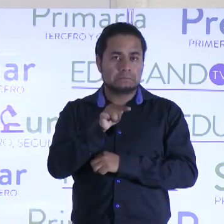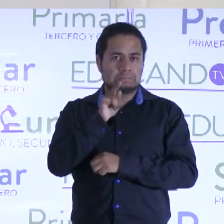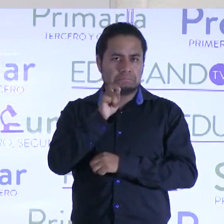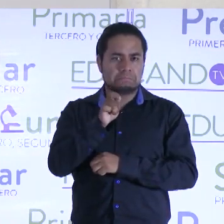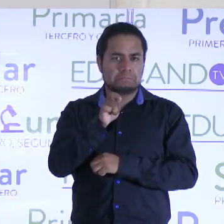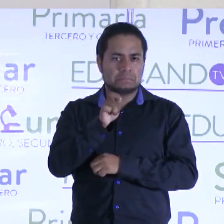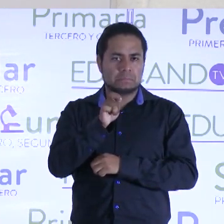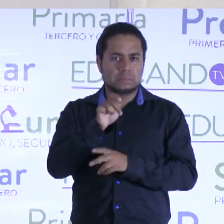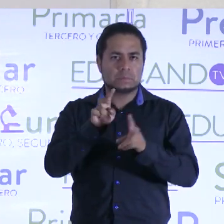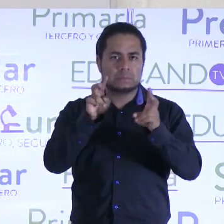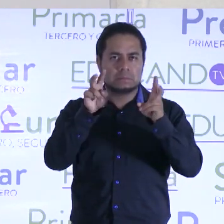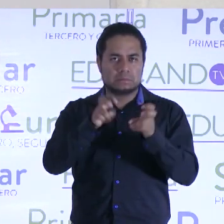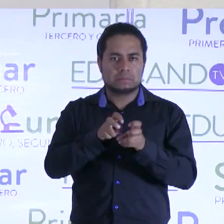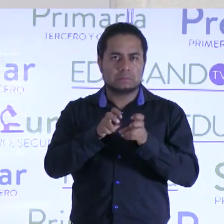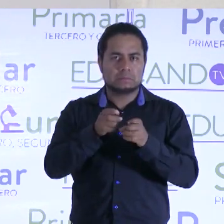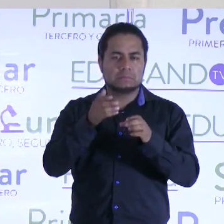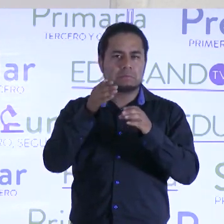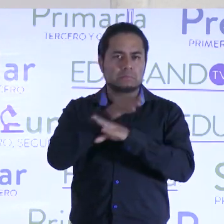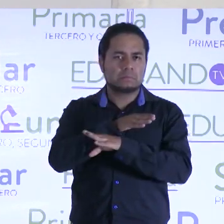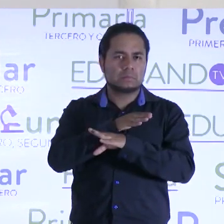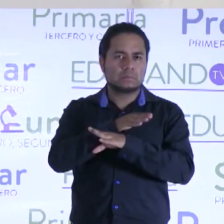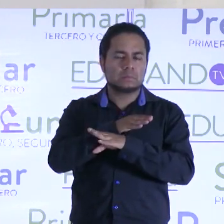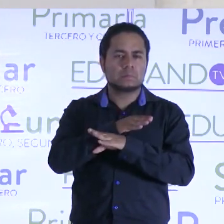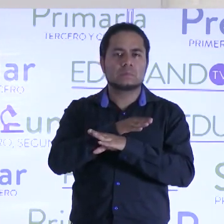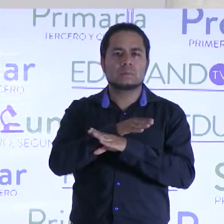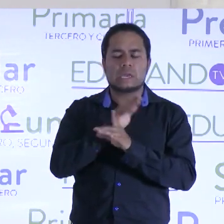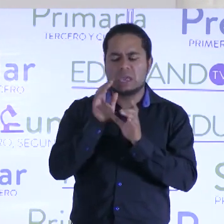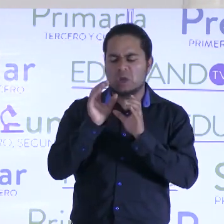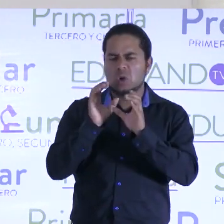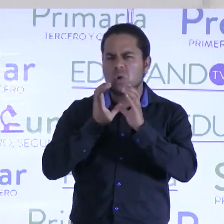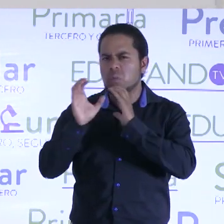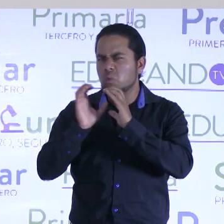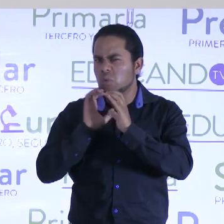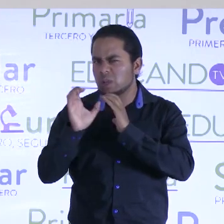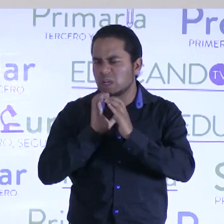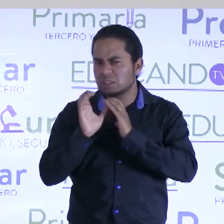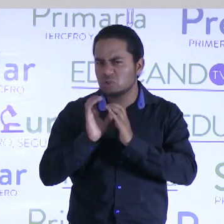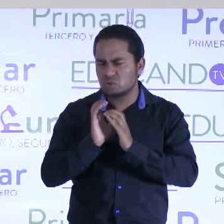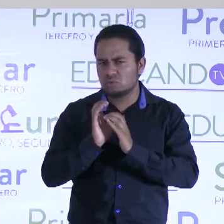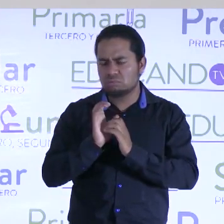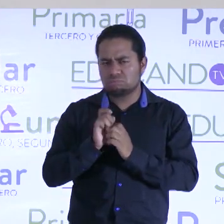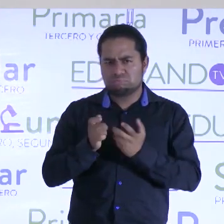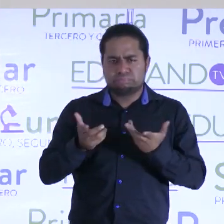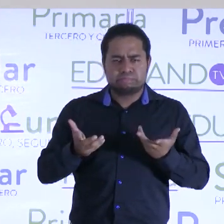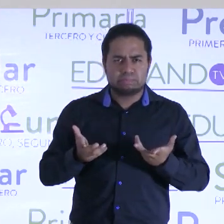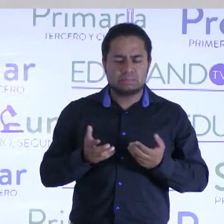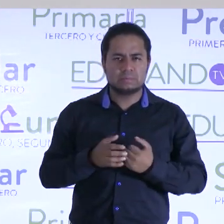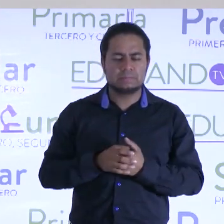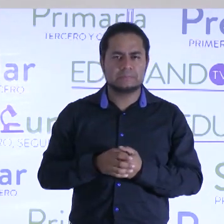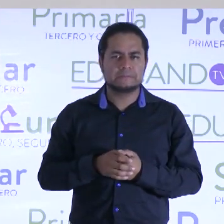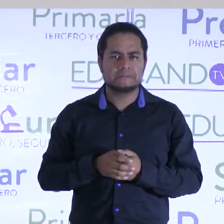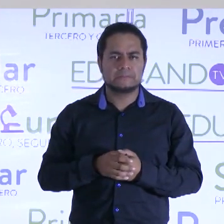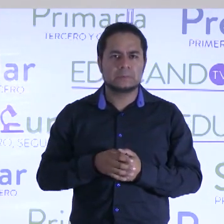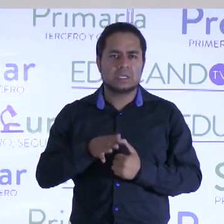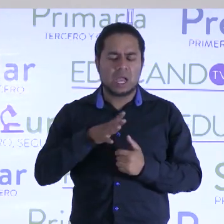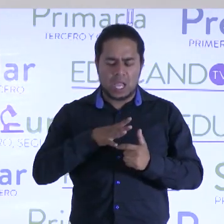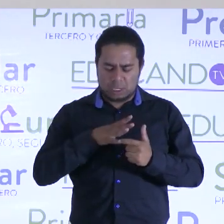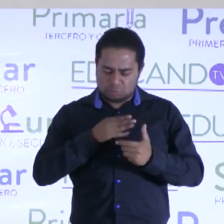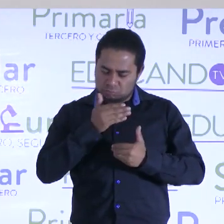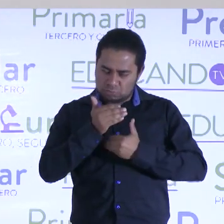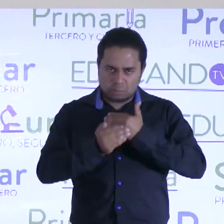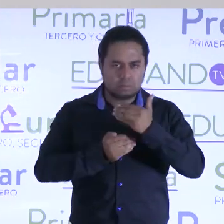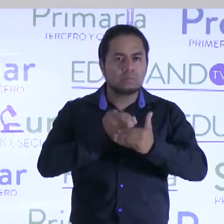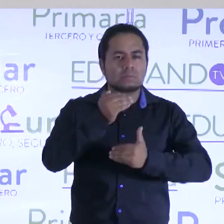cual vimos un tema sobre la comunicación. La comunicación tiene